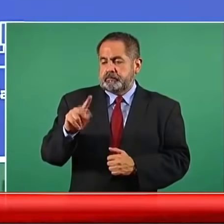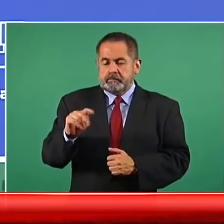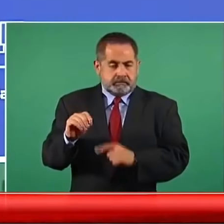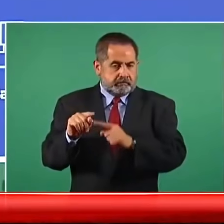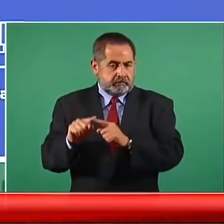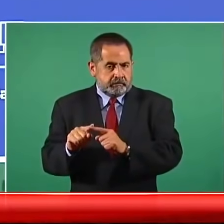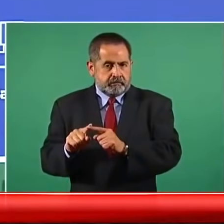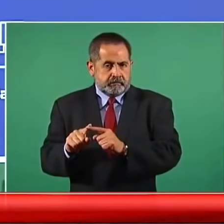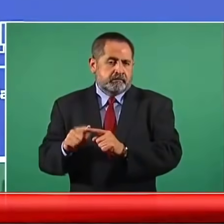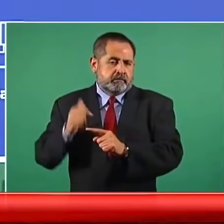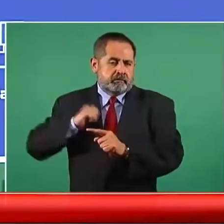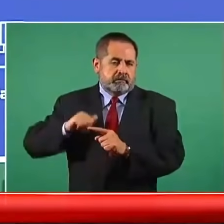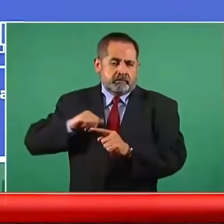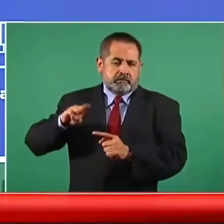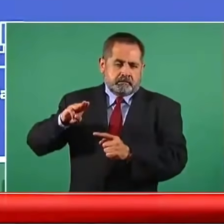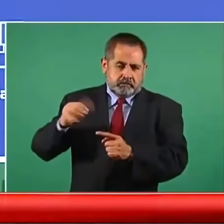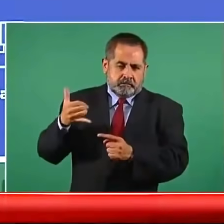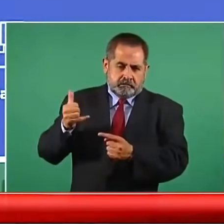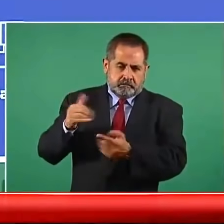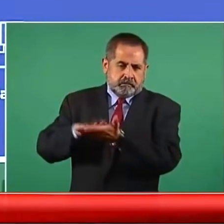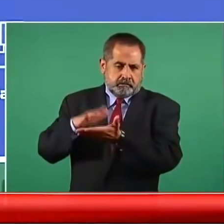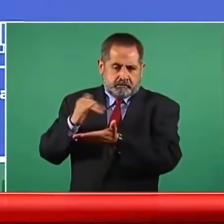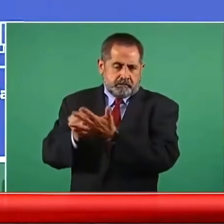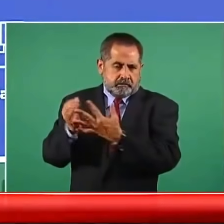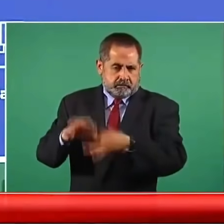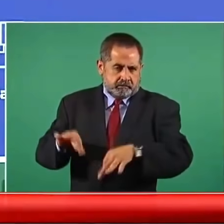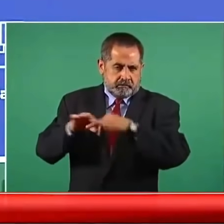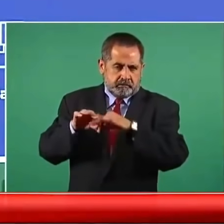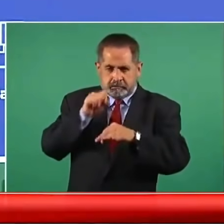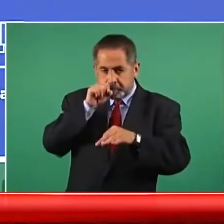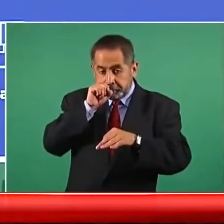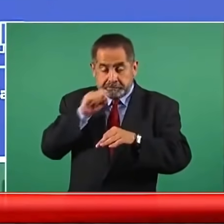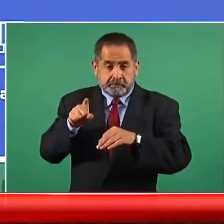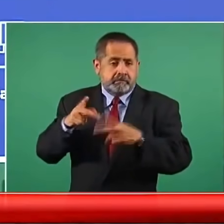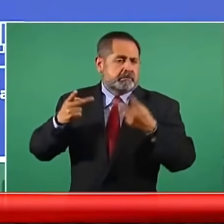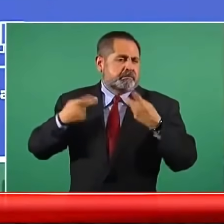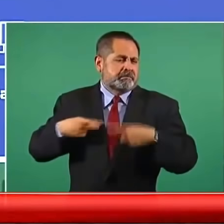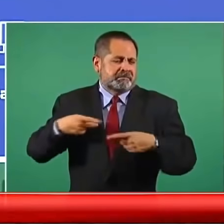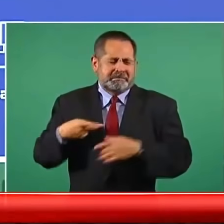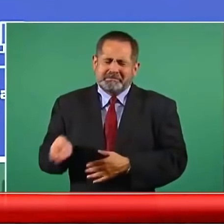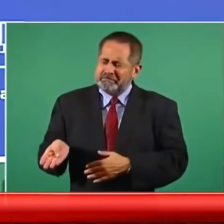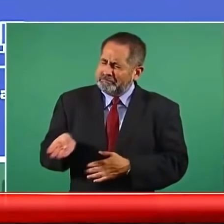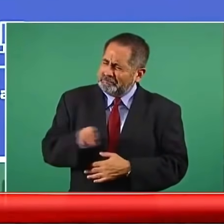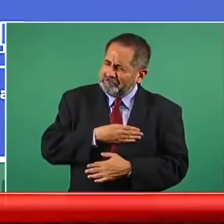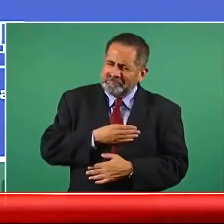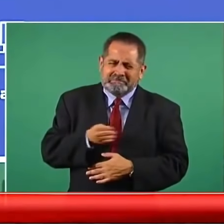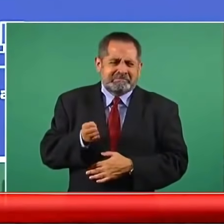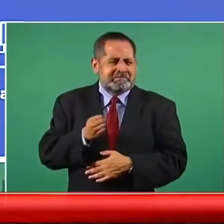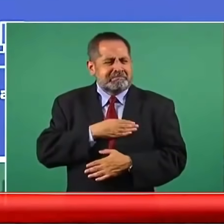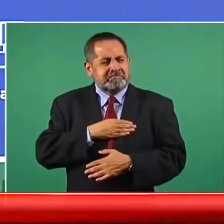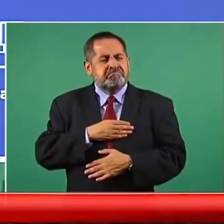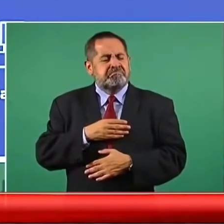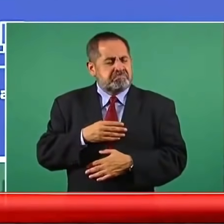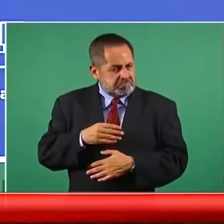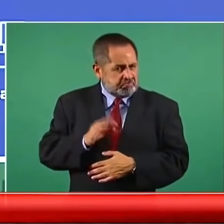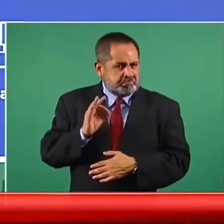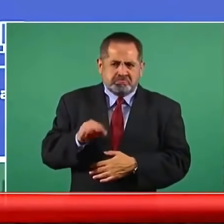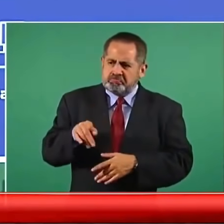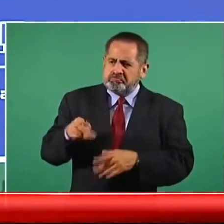que es un pueblo maya importante, gente muy buena,